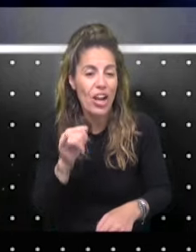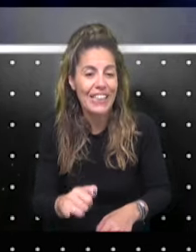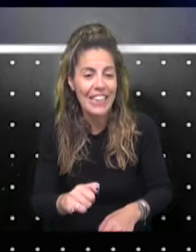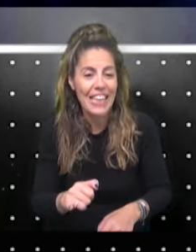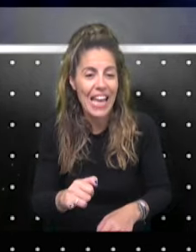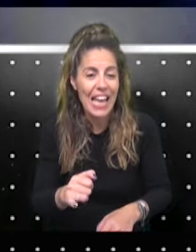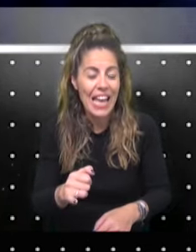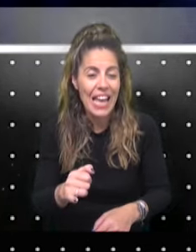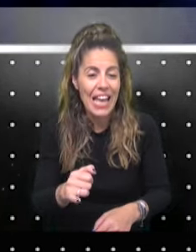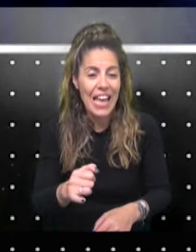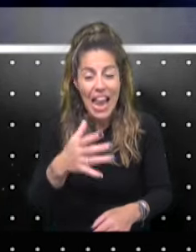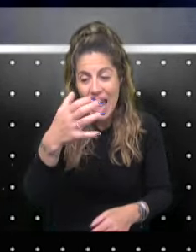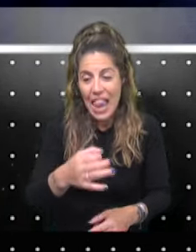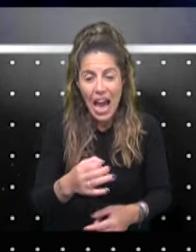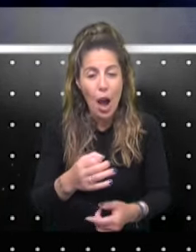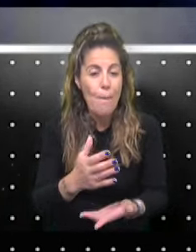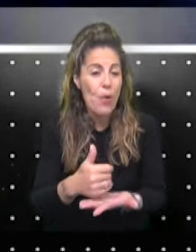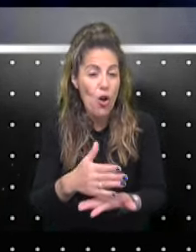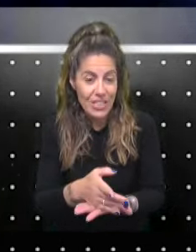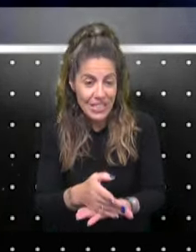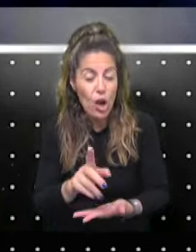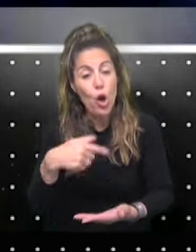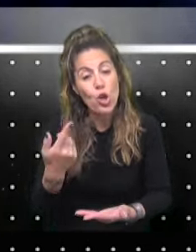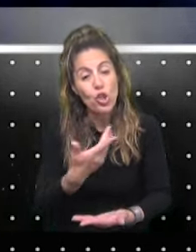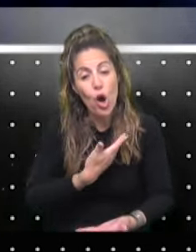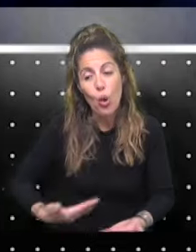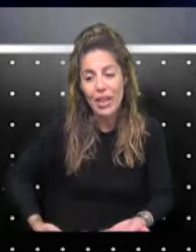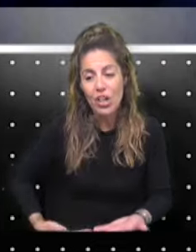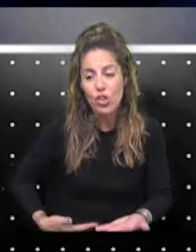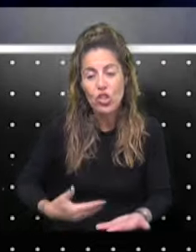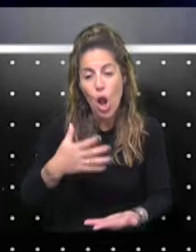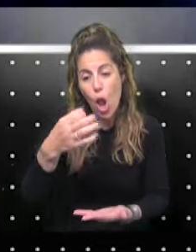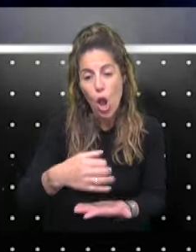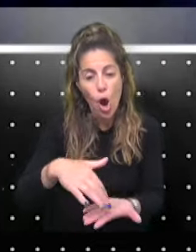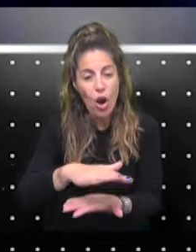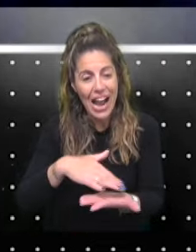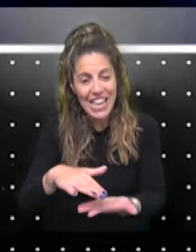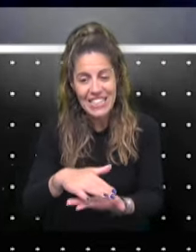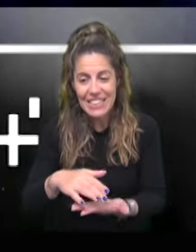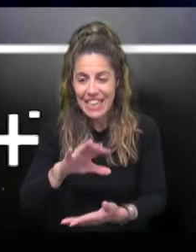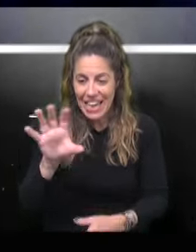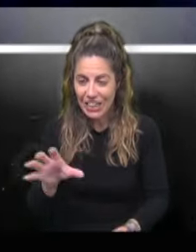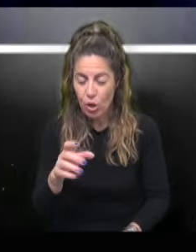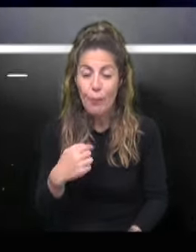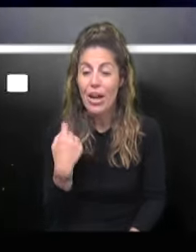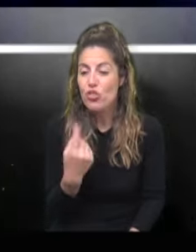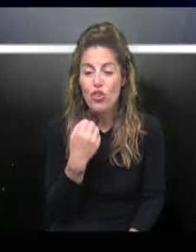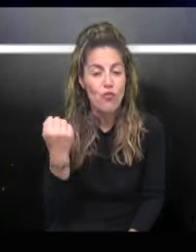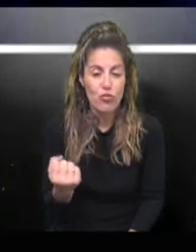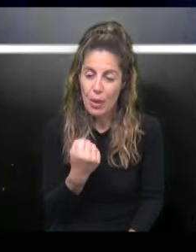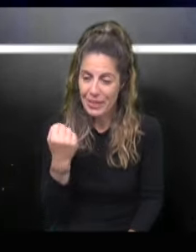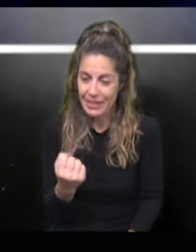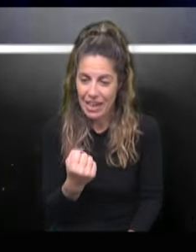provincia con otros gobiernos locales de la región por ejemplo bueno para nosotros es fundamental